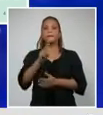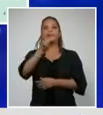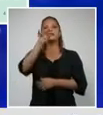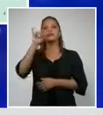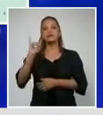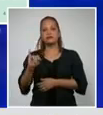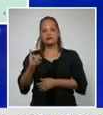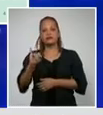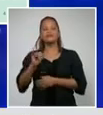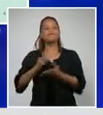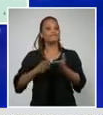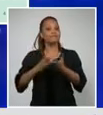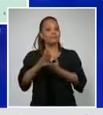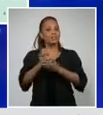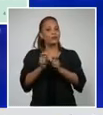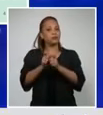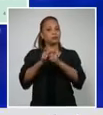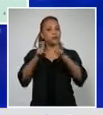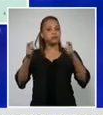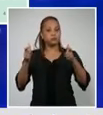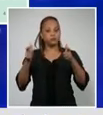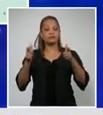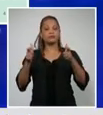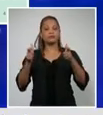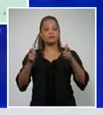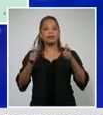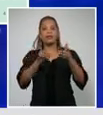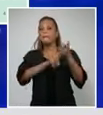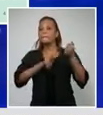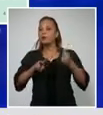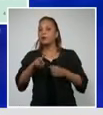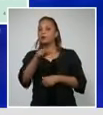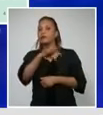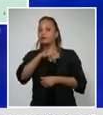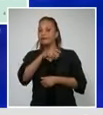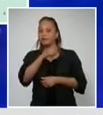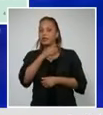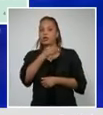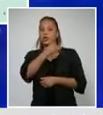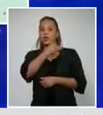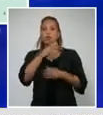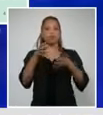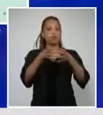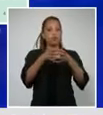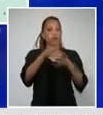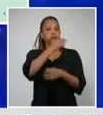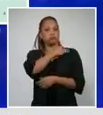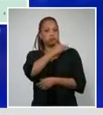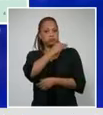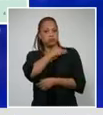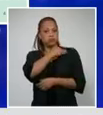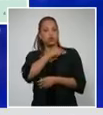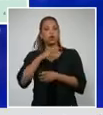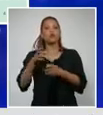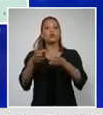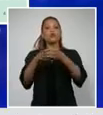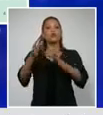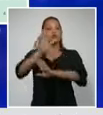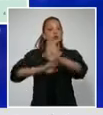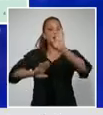todavía elevada. Este territorio, sus autoridades, su Consejo de Defensa, todos los organismos